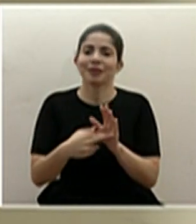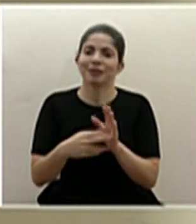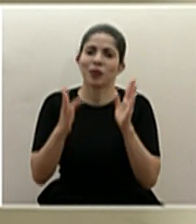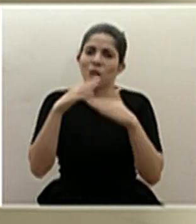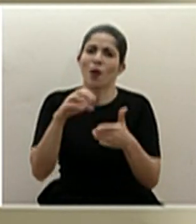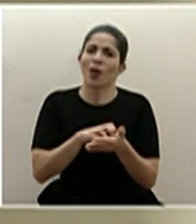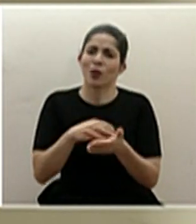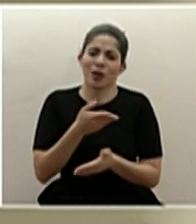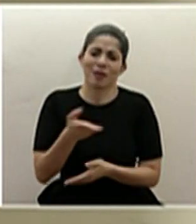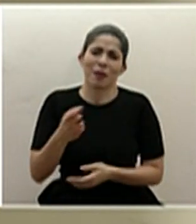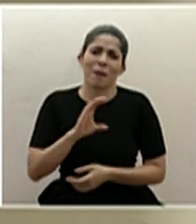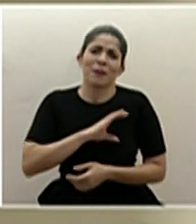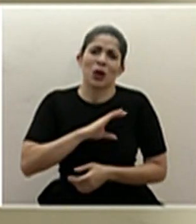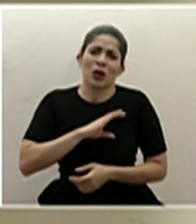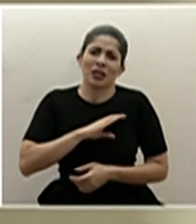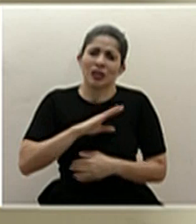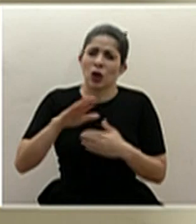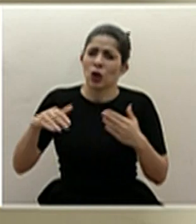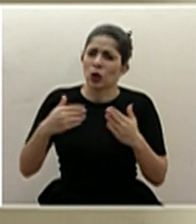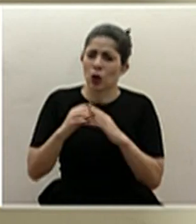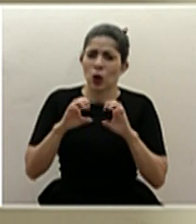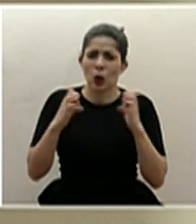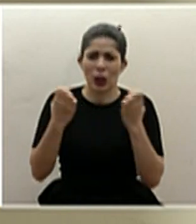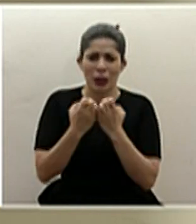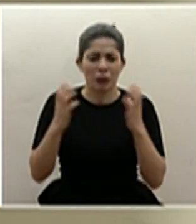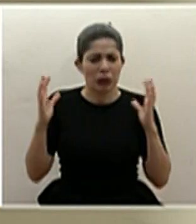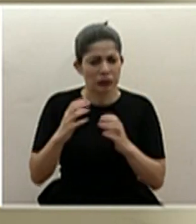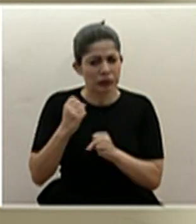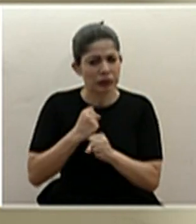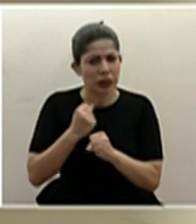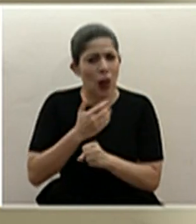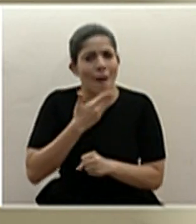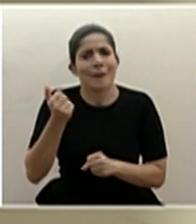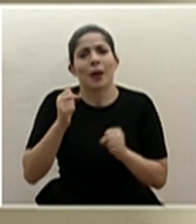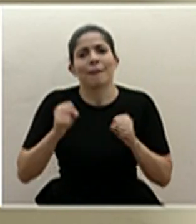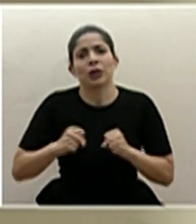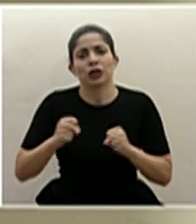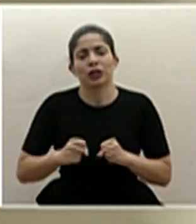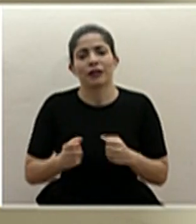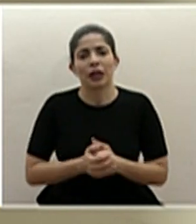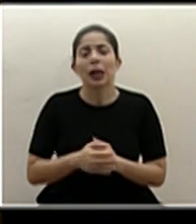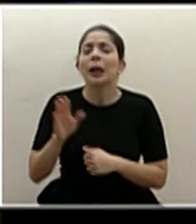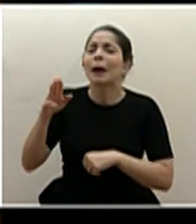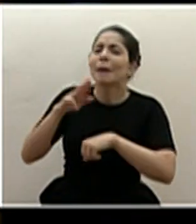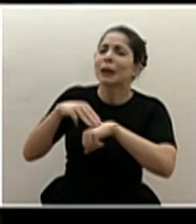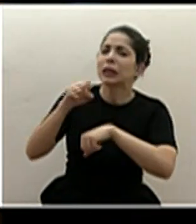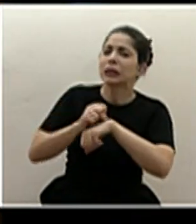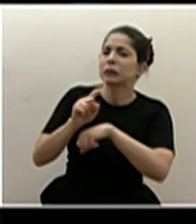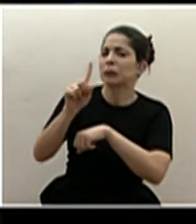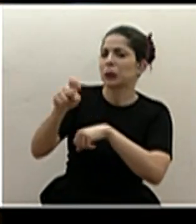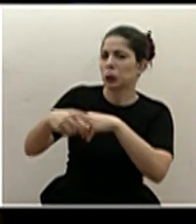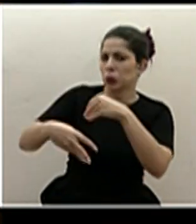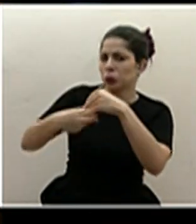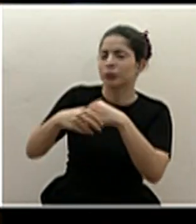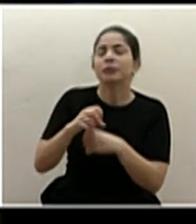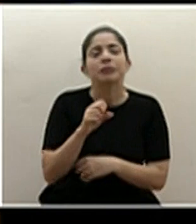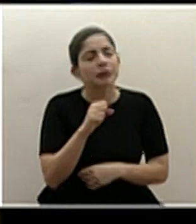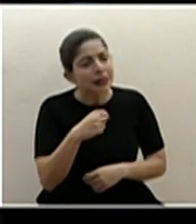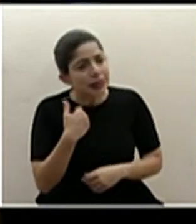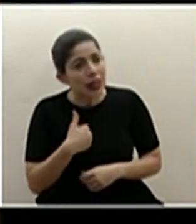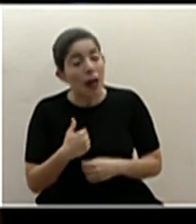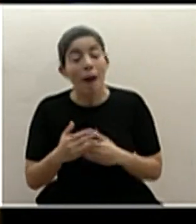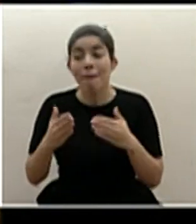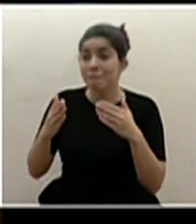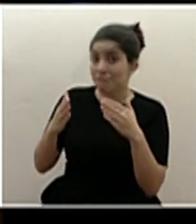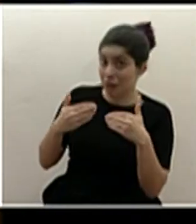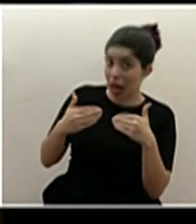los policías de todos los cuerpos están tratando de hacer las cosas de la mejor forma posible. Don Michael, consulta adicional. Sí, señor.